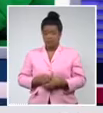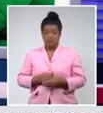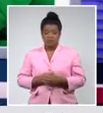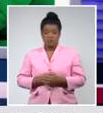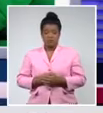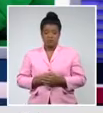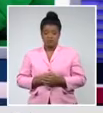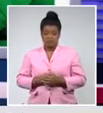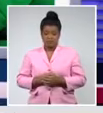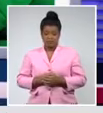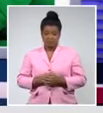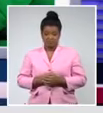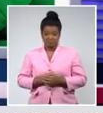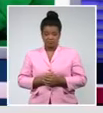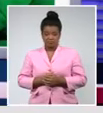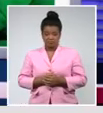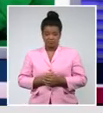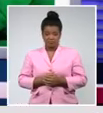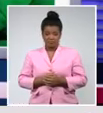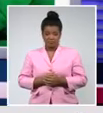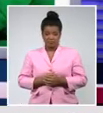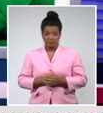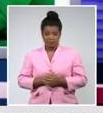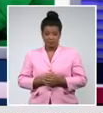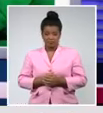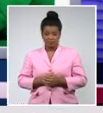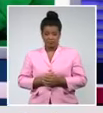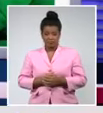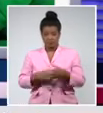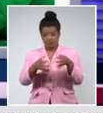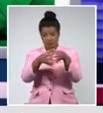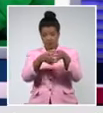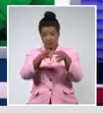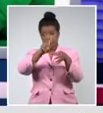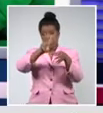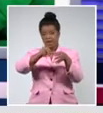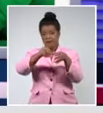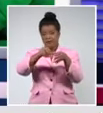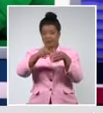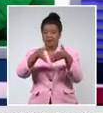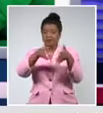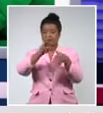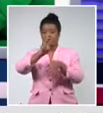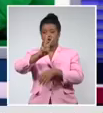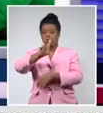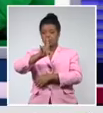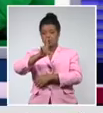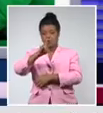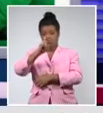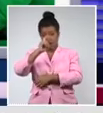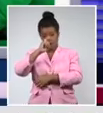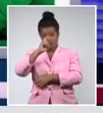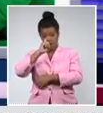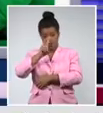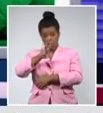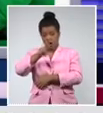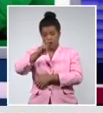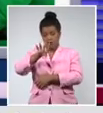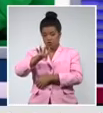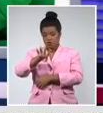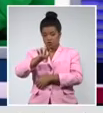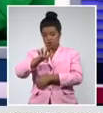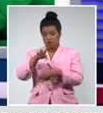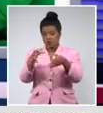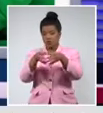siempre mencionamos. De 20 a 39 años, 214, de 40 a 59,